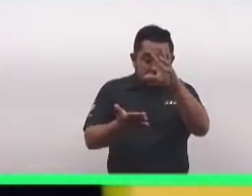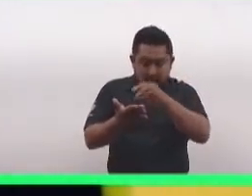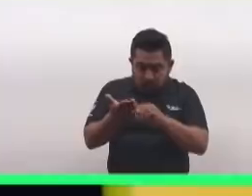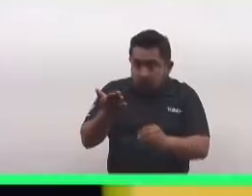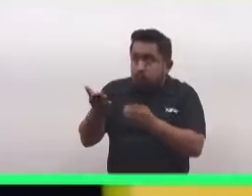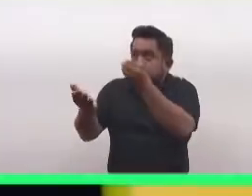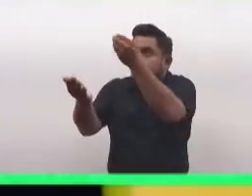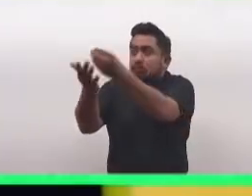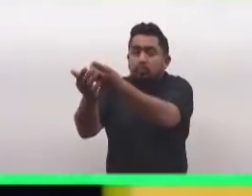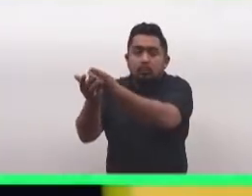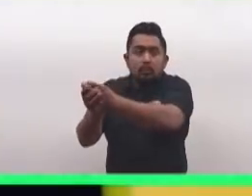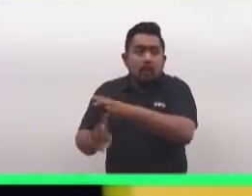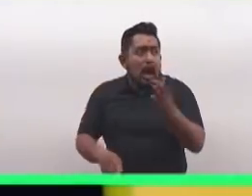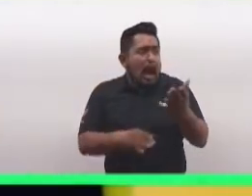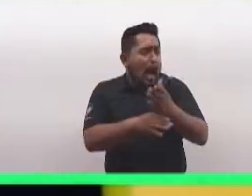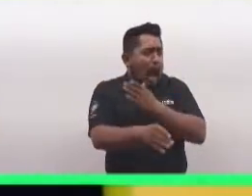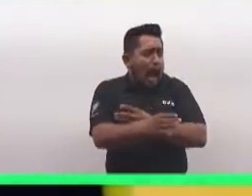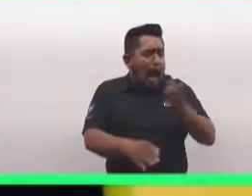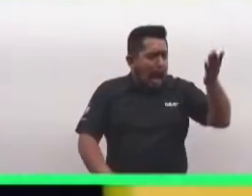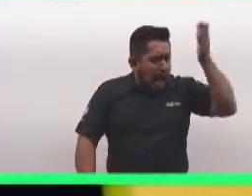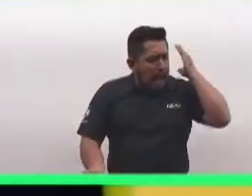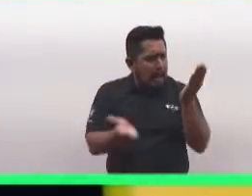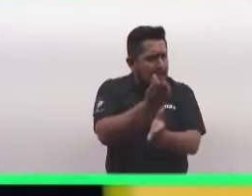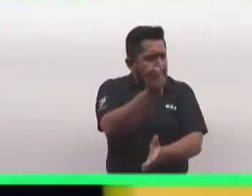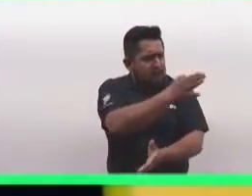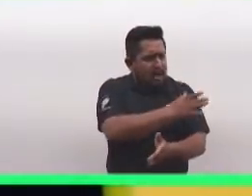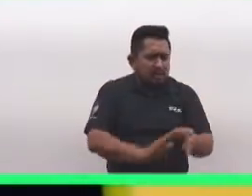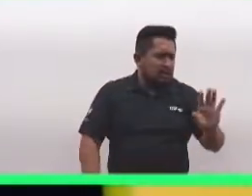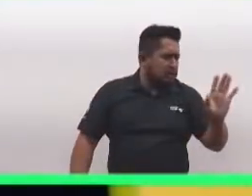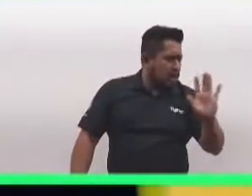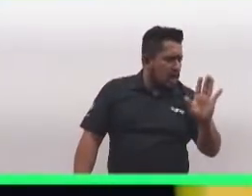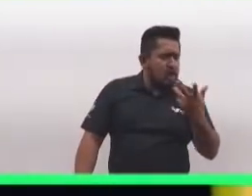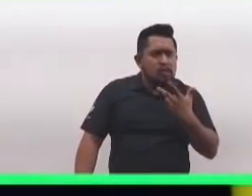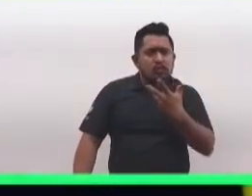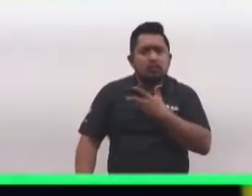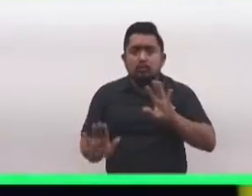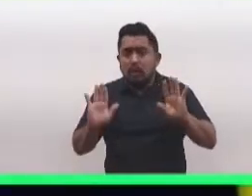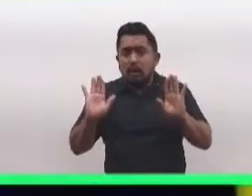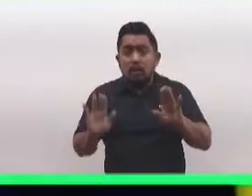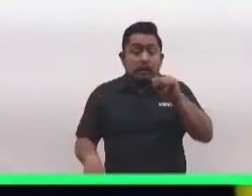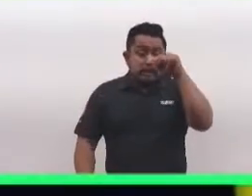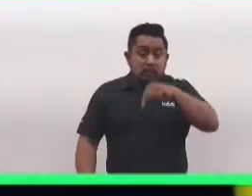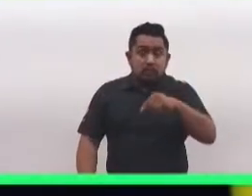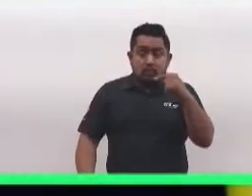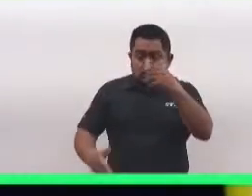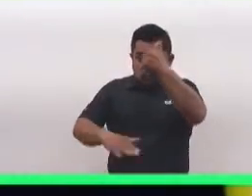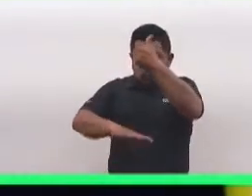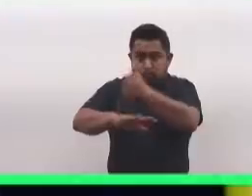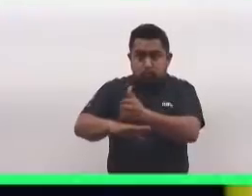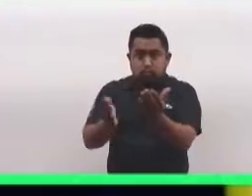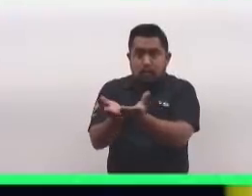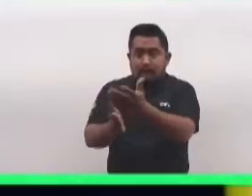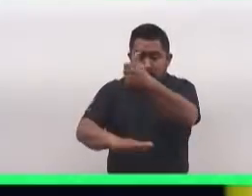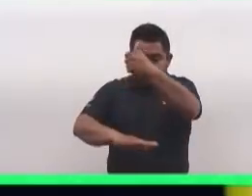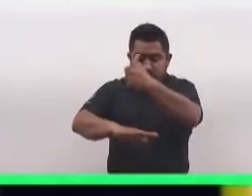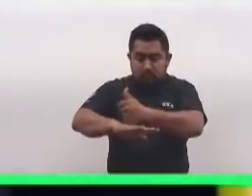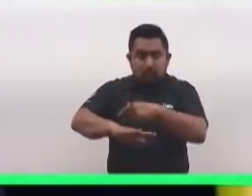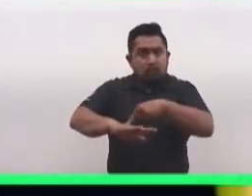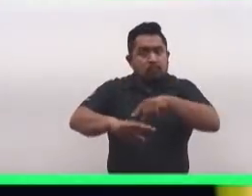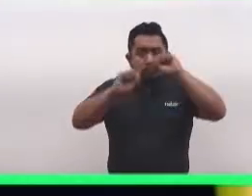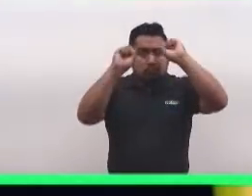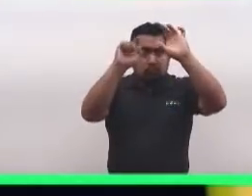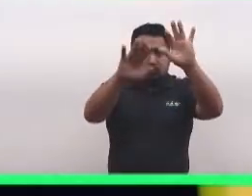escaso del antiguo y del nuevo y del pasado del próximo testamento amigos y hermanos es algo que dios dejó como una bendición